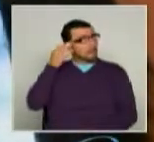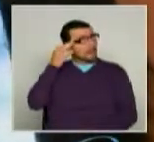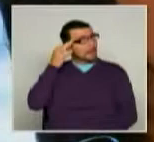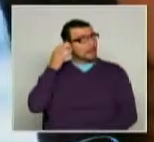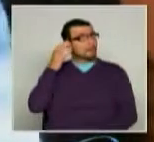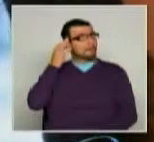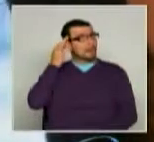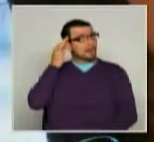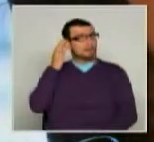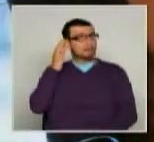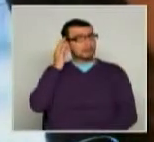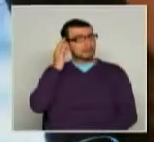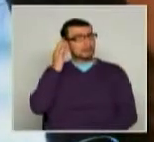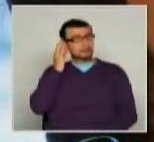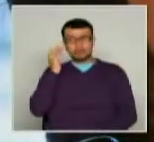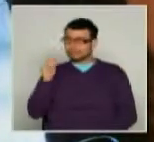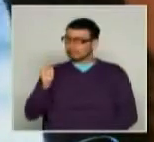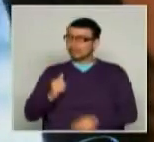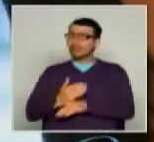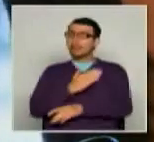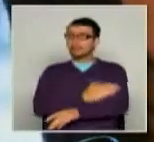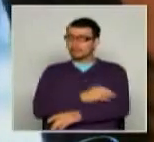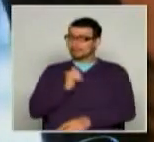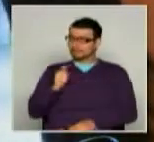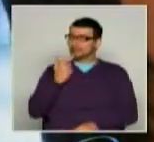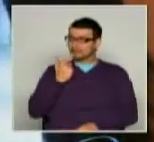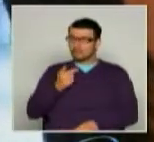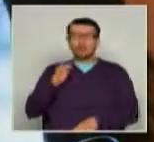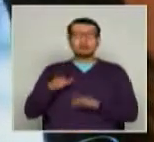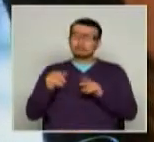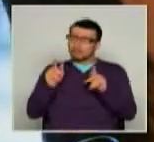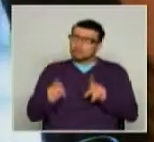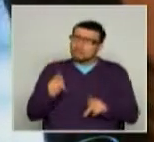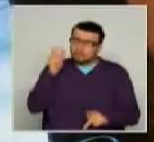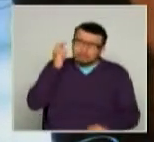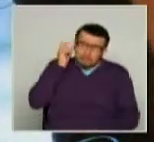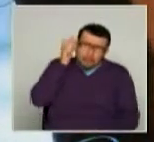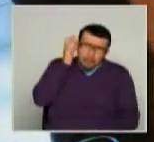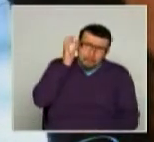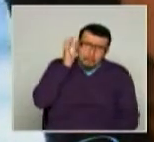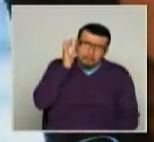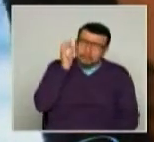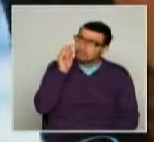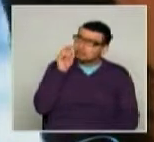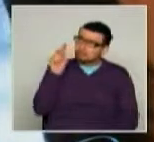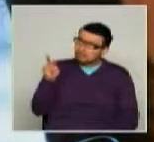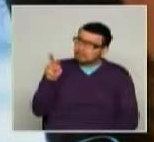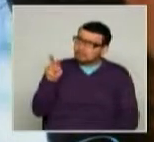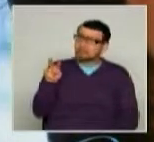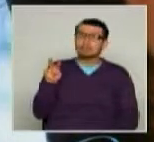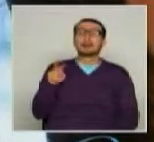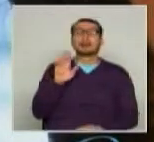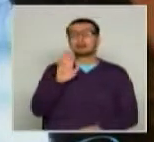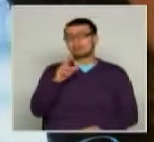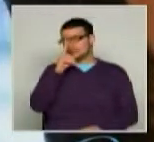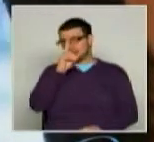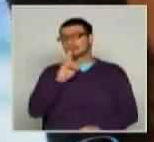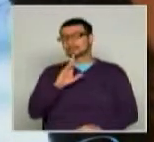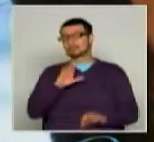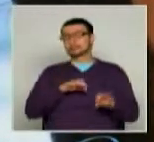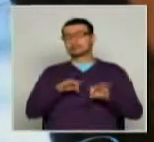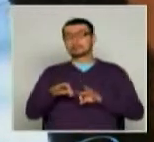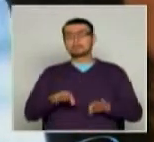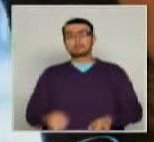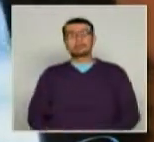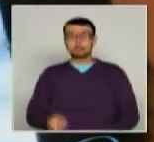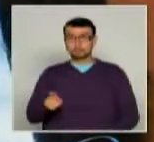de pronto donde ahorita el doctor Rojas les comentaba que a veces vemos en la calle las personas con estos papelitos en la oreja. Ahorita vamos a ver la similitud. En este caso con José